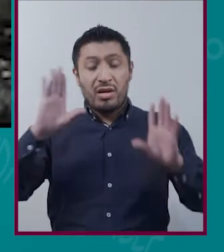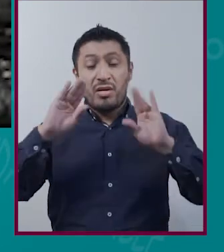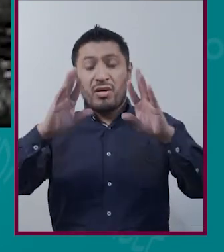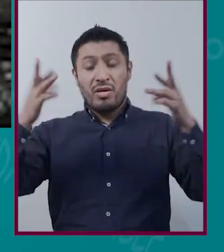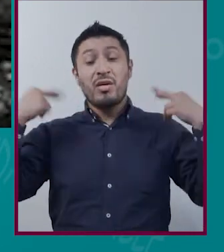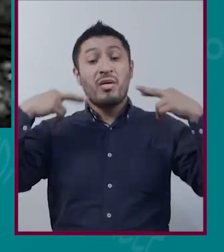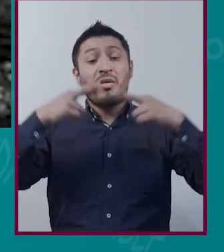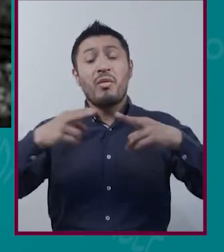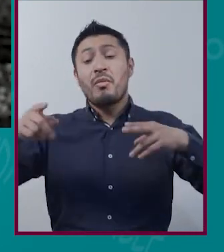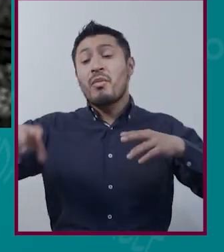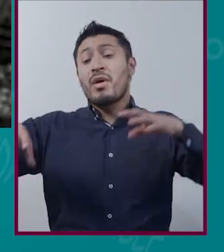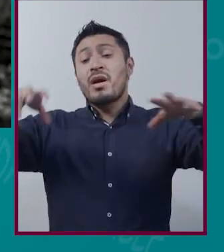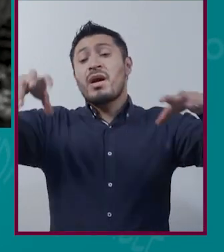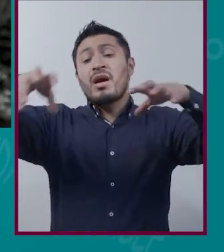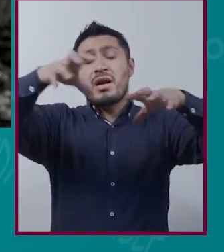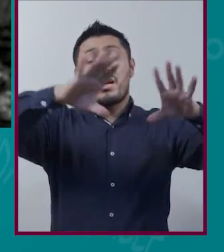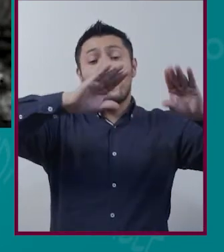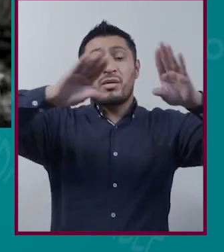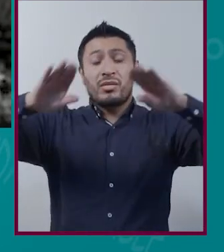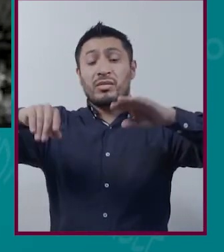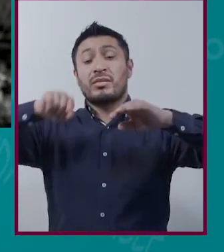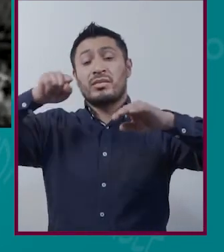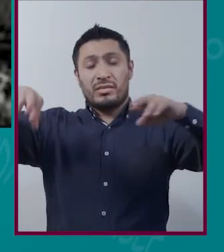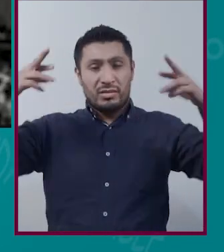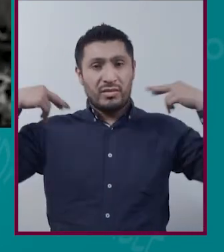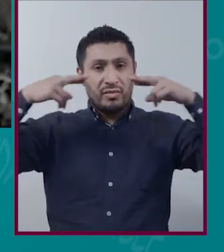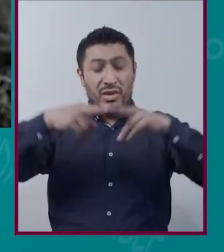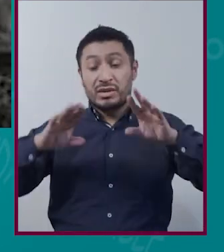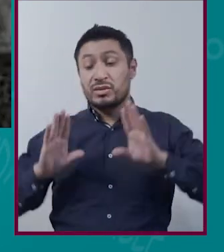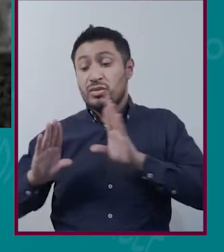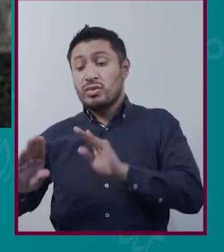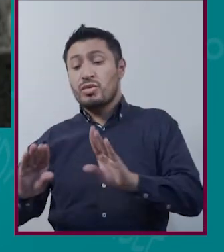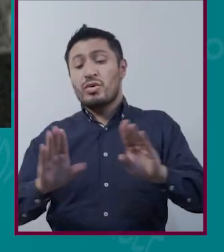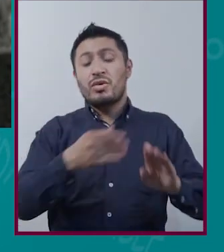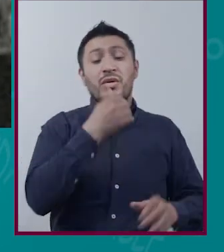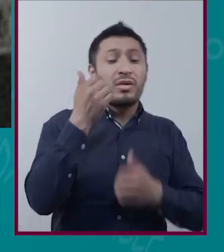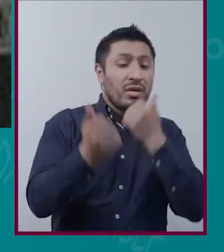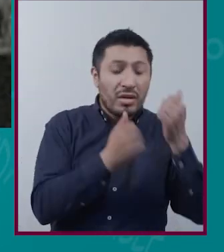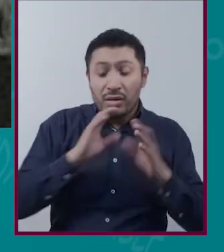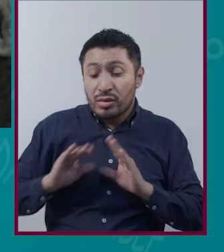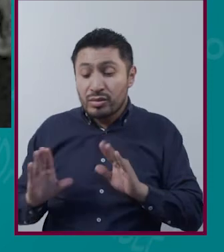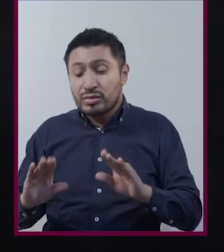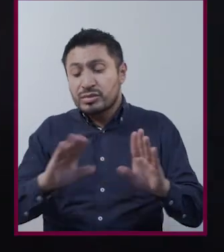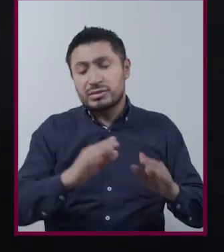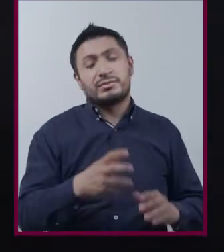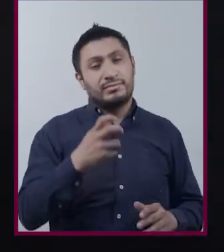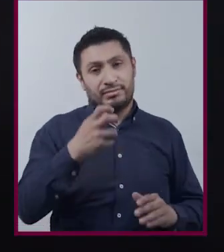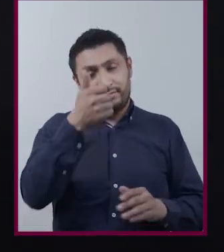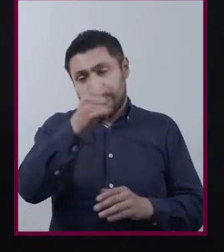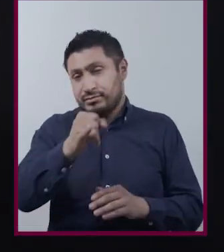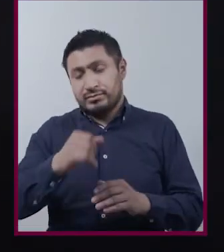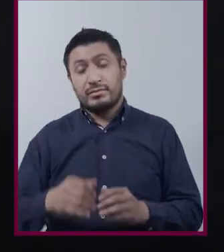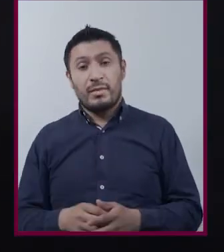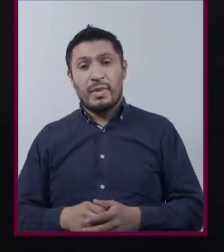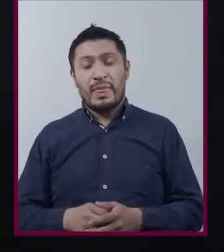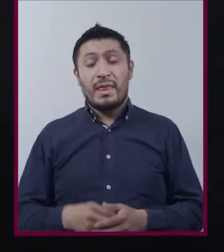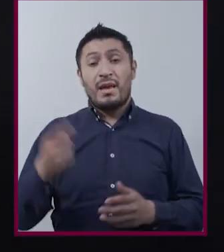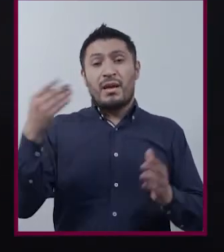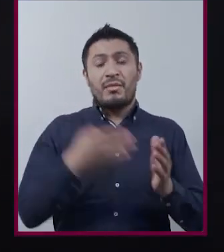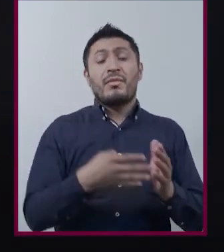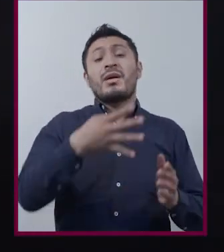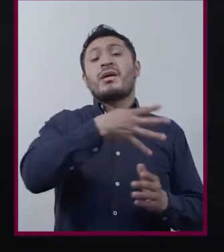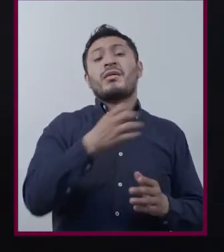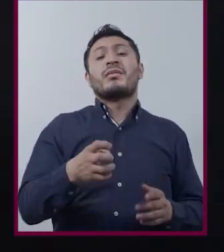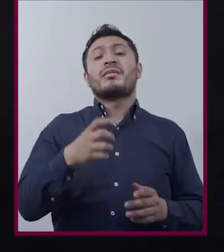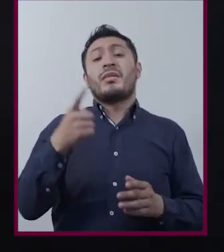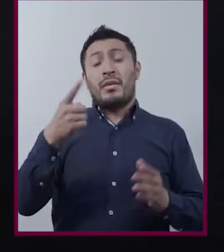mismas. A su vez, estos replicaban los conocimientos adquiridos con sus estudiantes. En